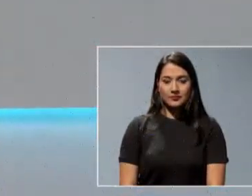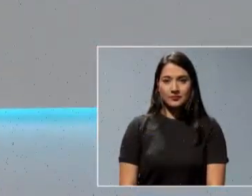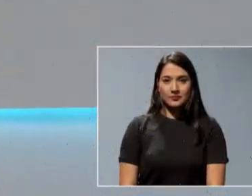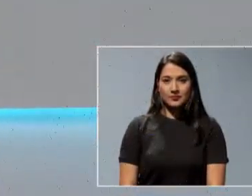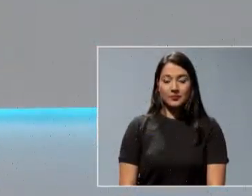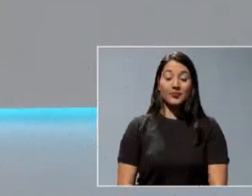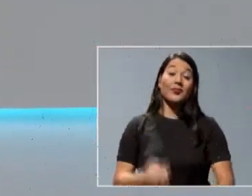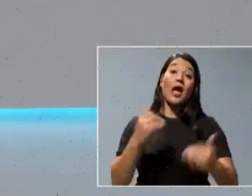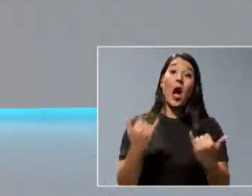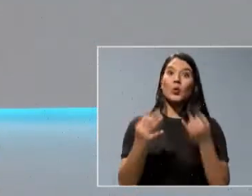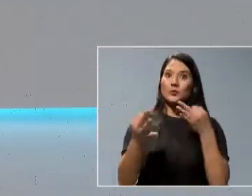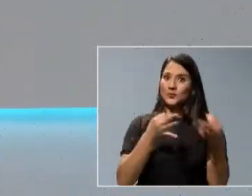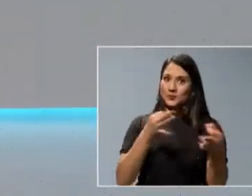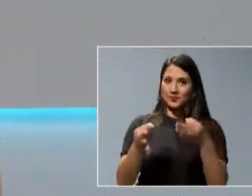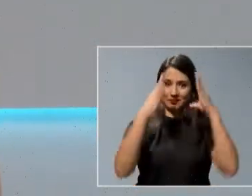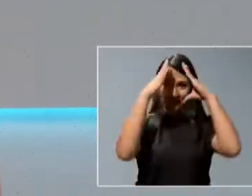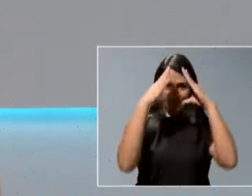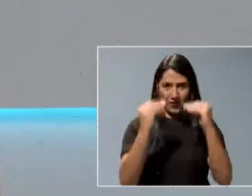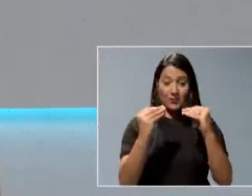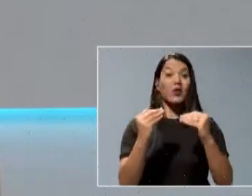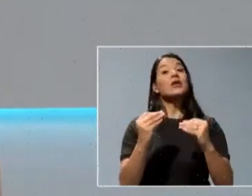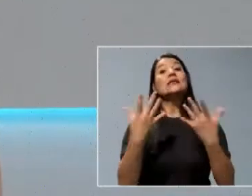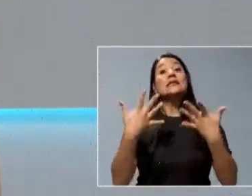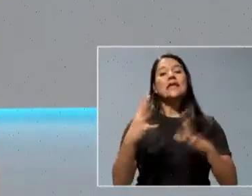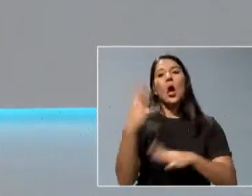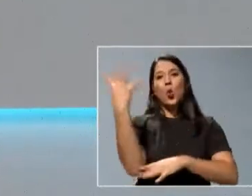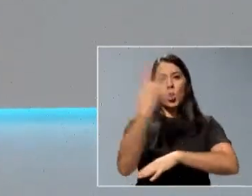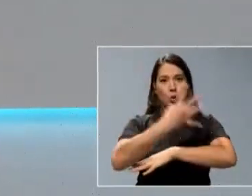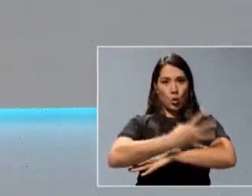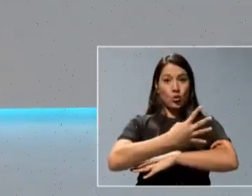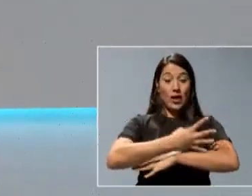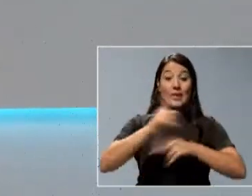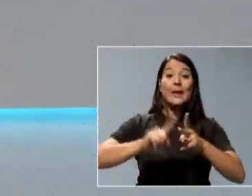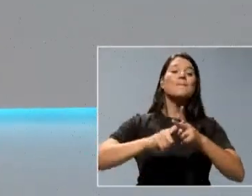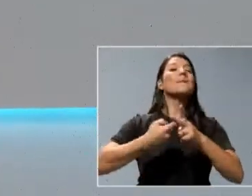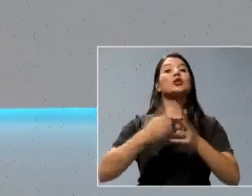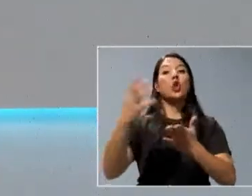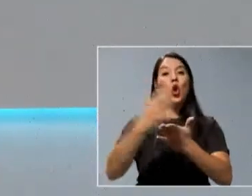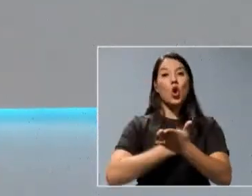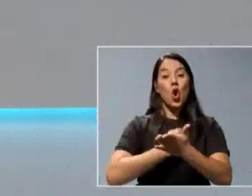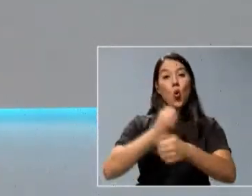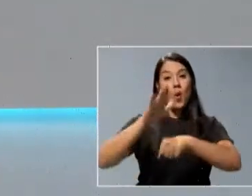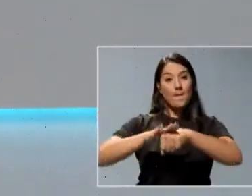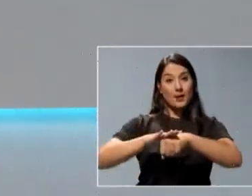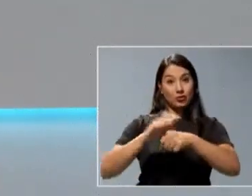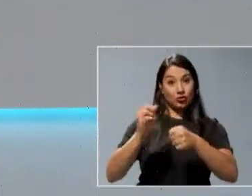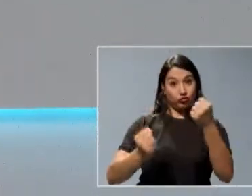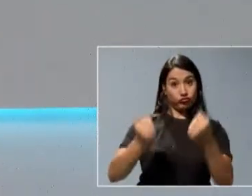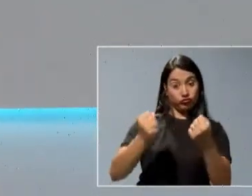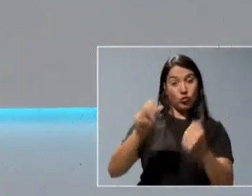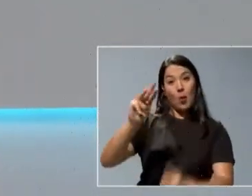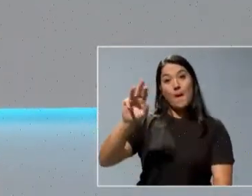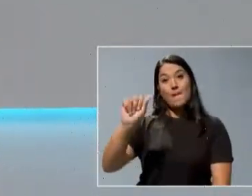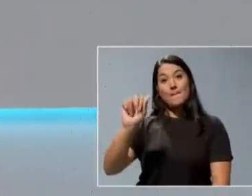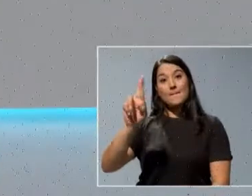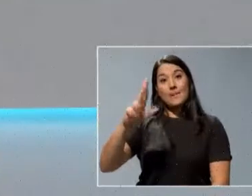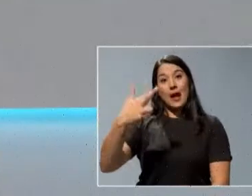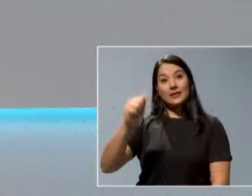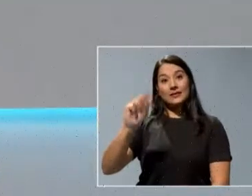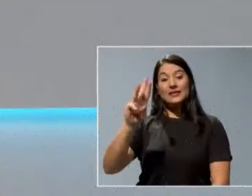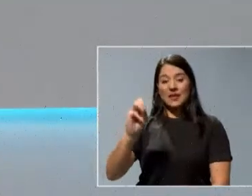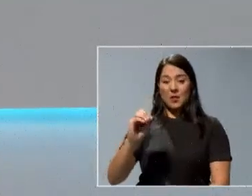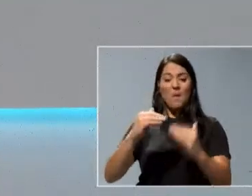En el detalle de las informaciones, a 4 días de que se habilitara el cobro del marchamo, menos de un 1% de los conductores lo han